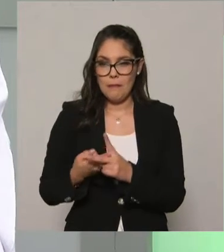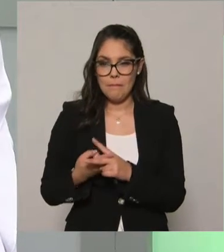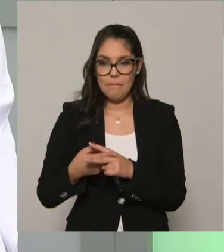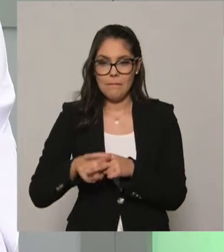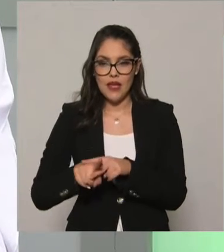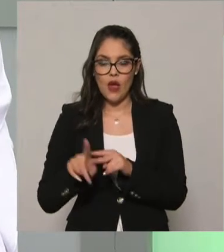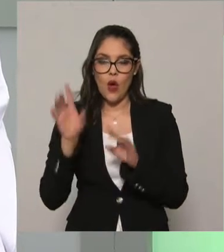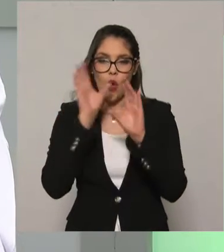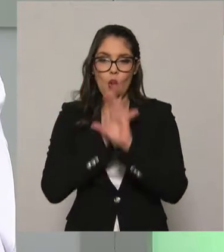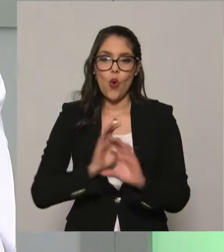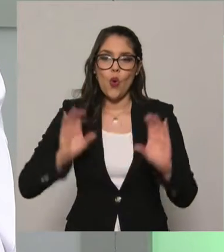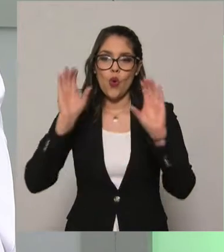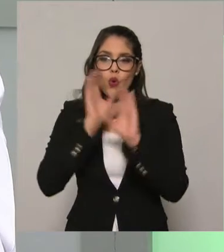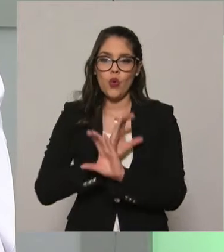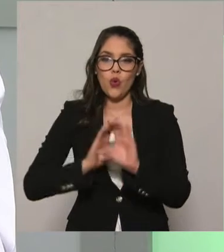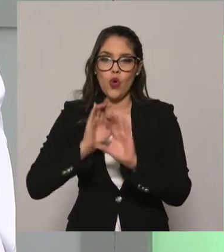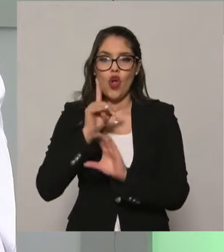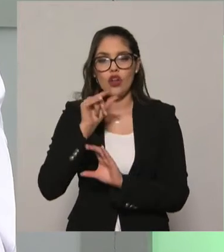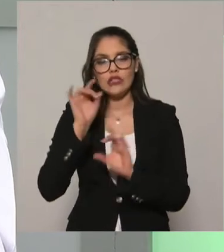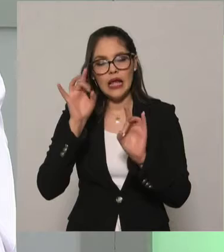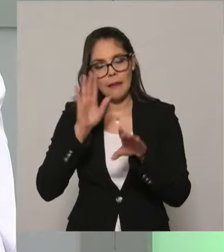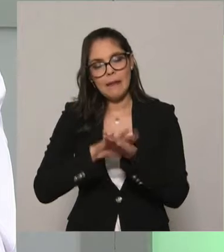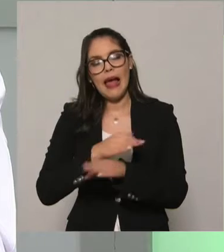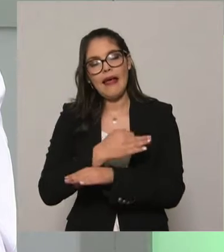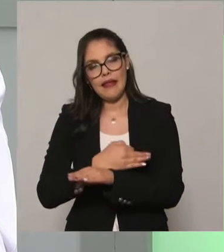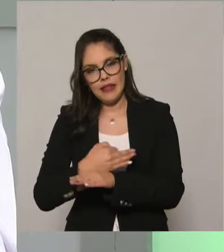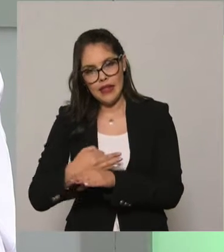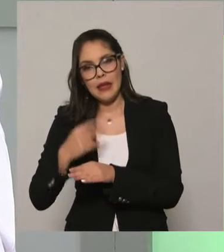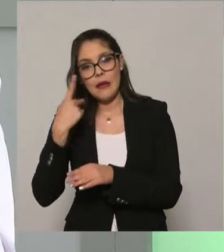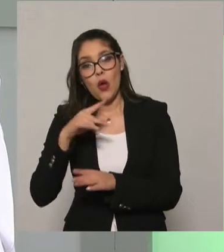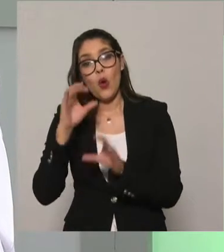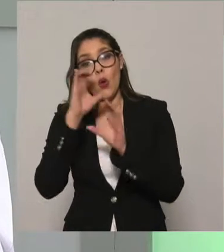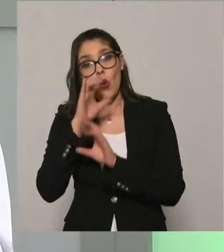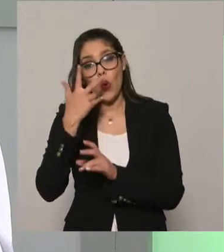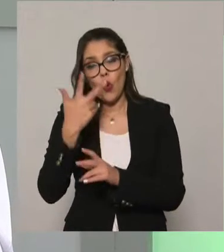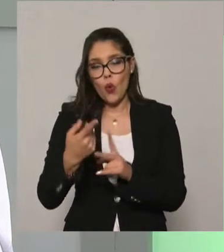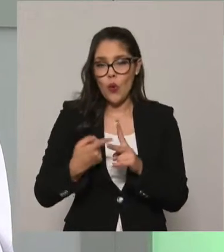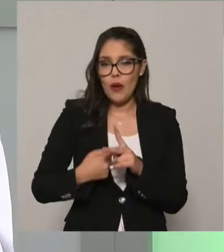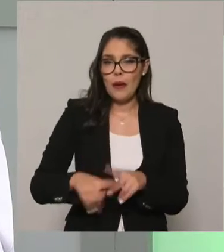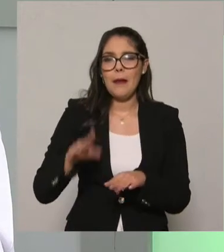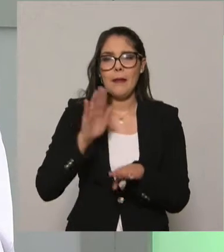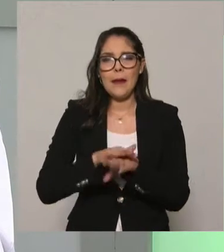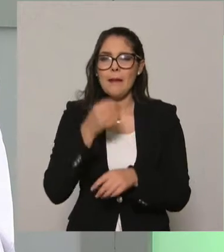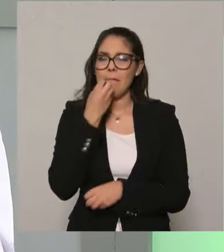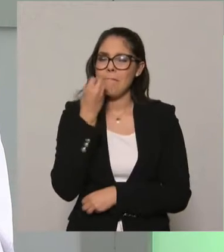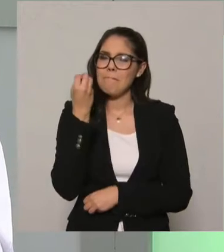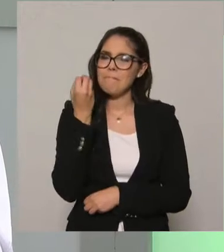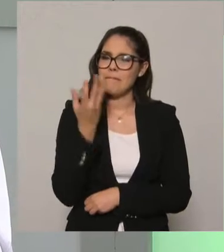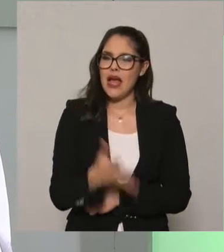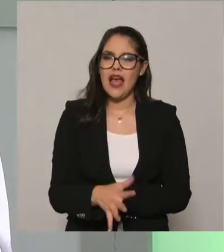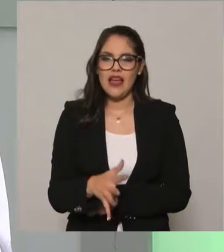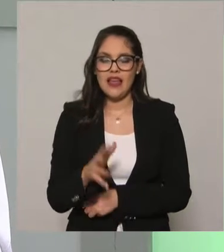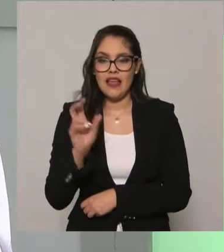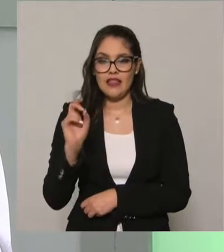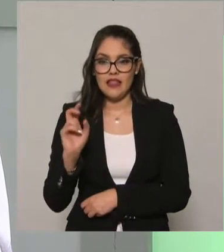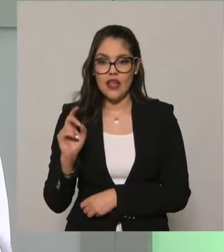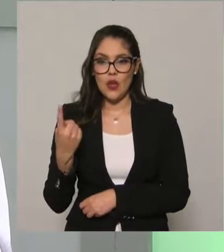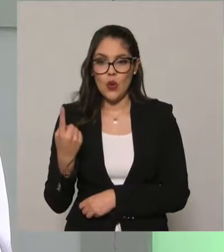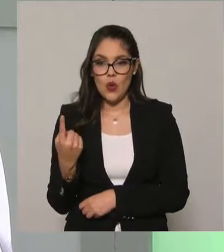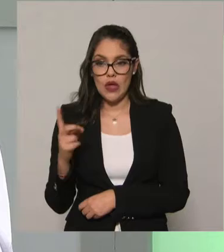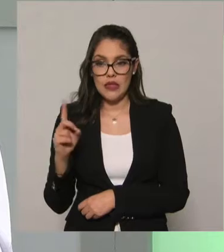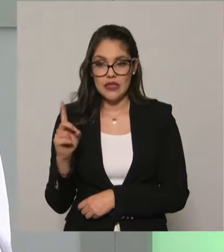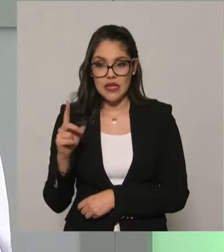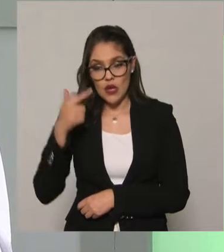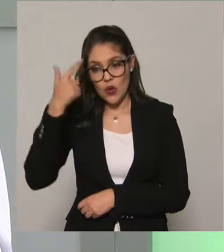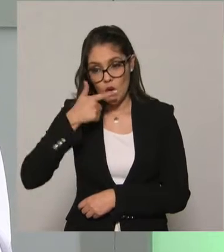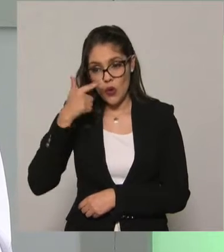el concierto. Los Ángeles Azules entrarán un poquito más tarde, pero tendremos un gran evento el 31 por la noche